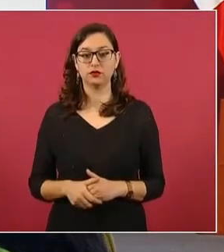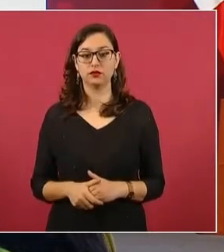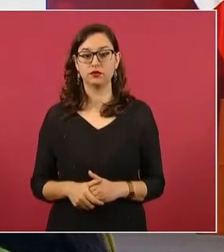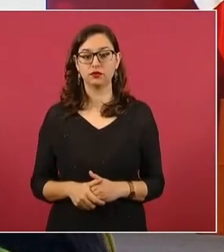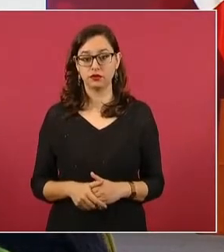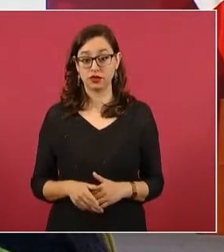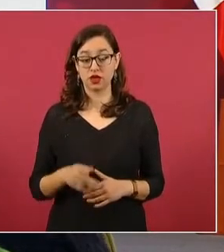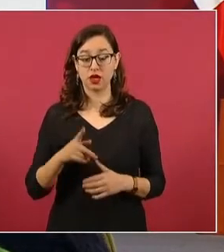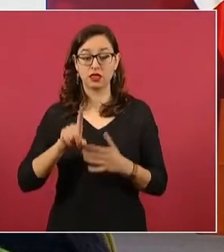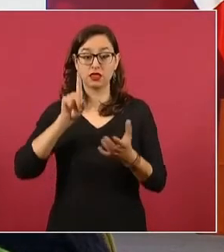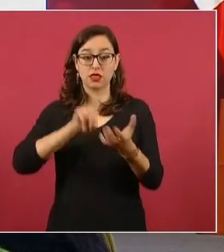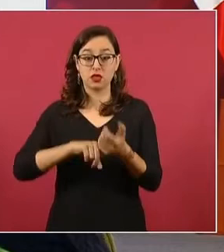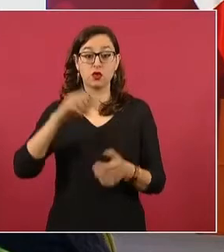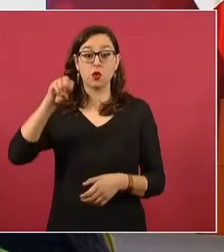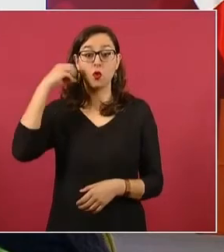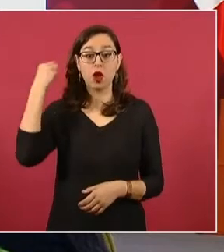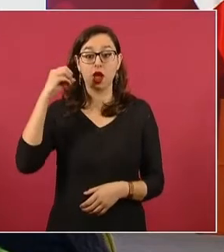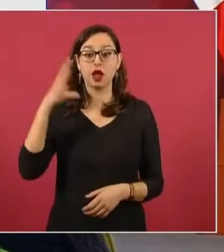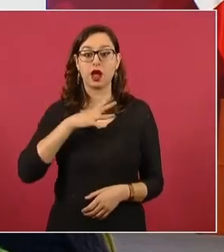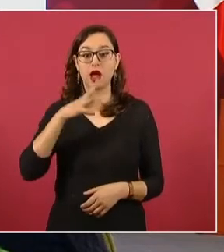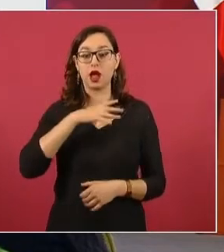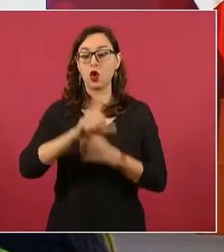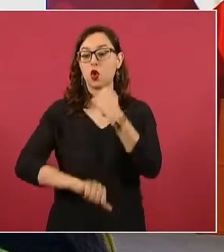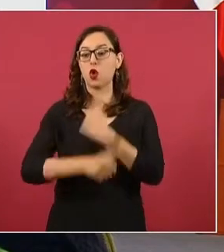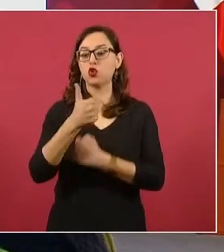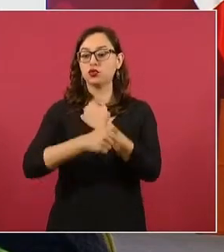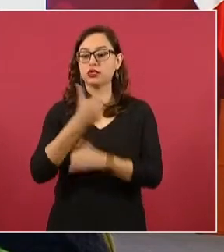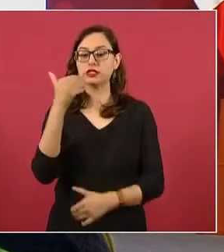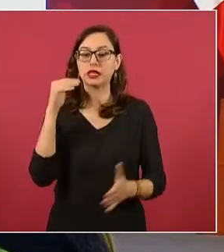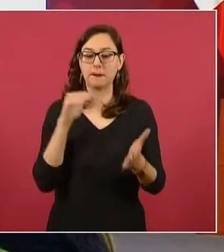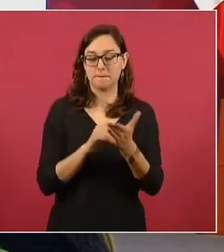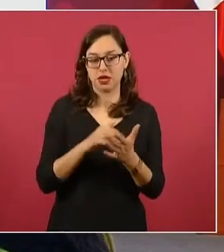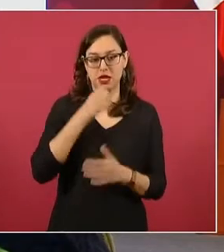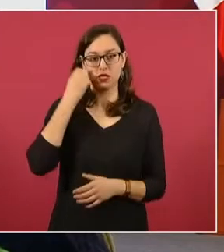11.752 escuelas. Ya en